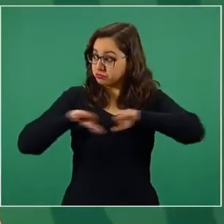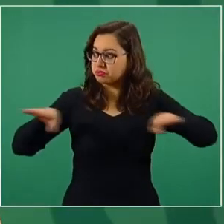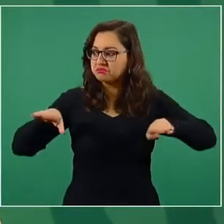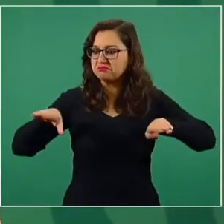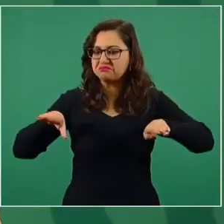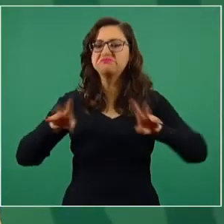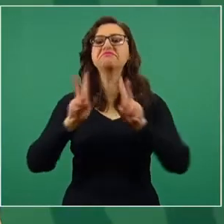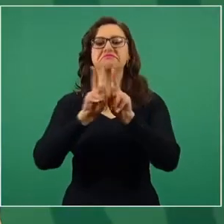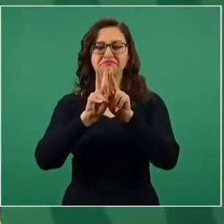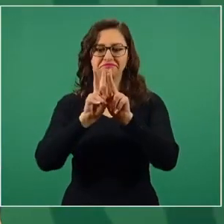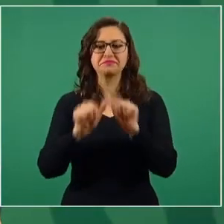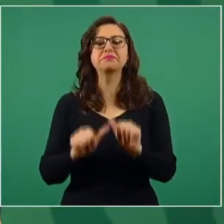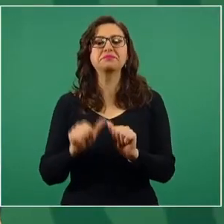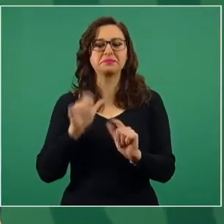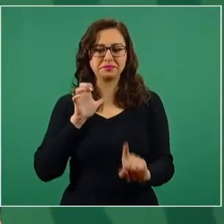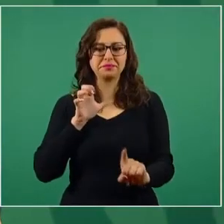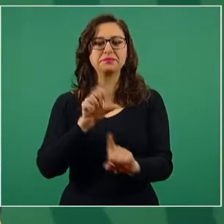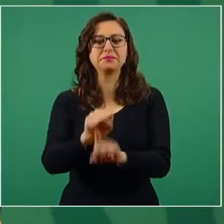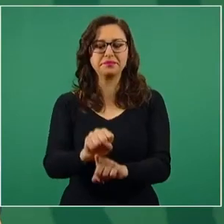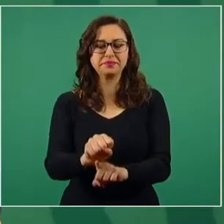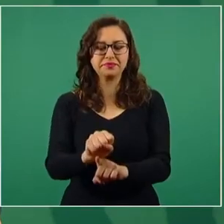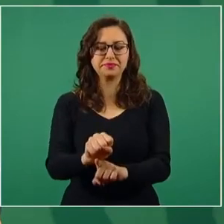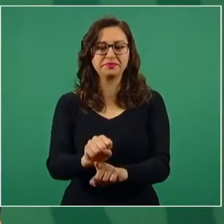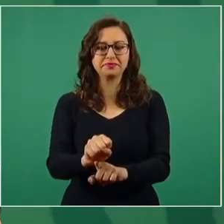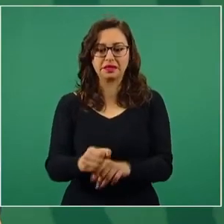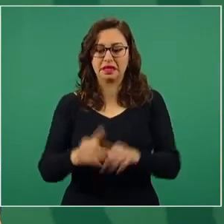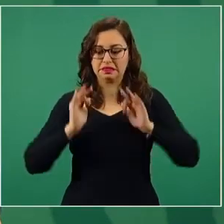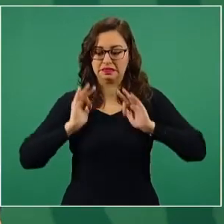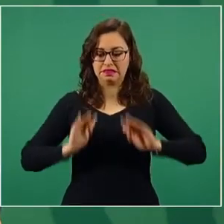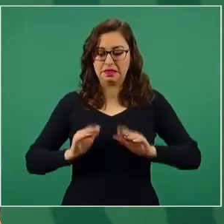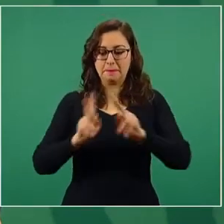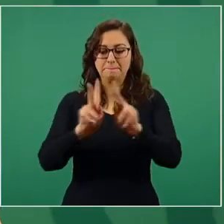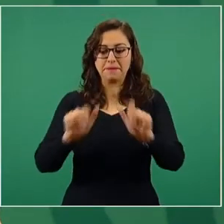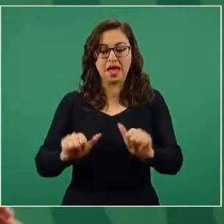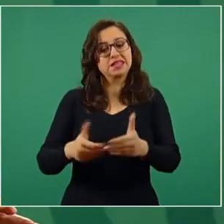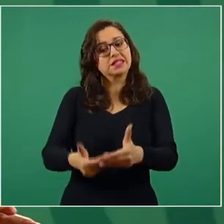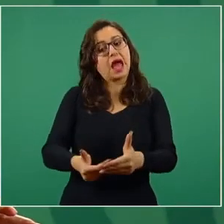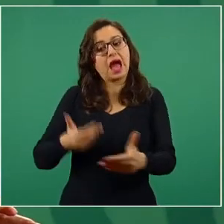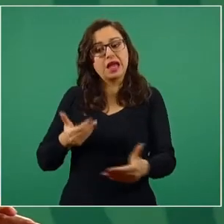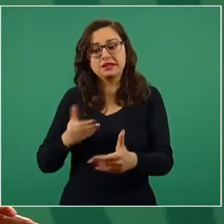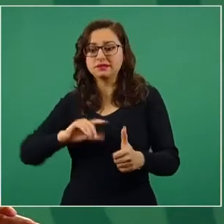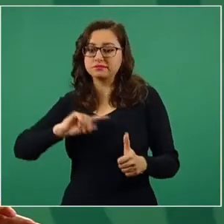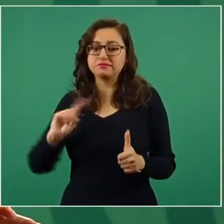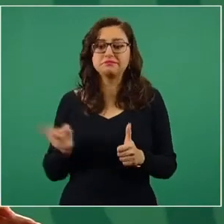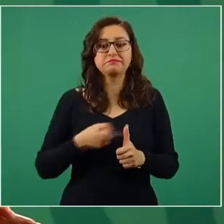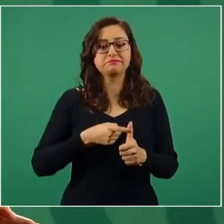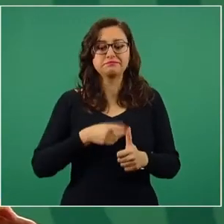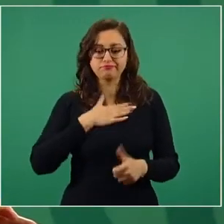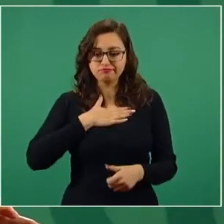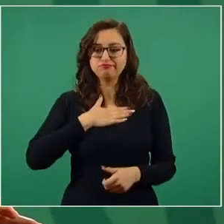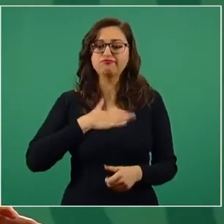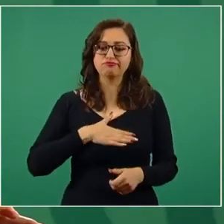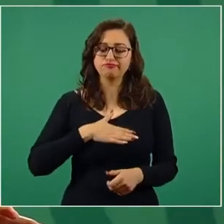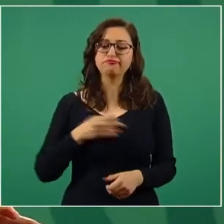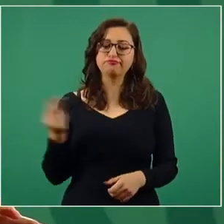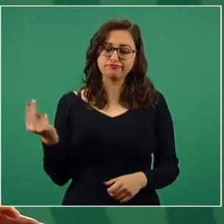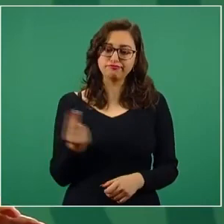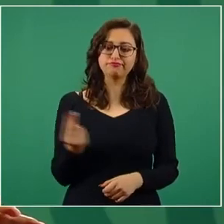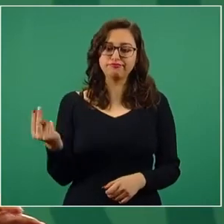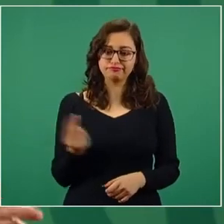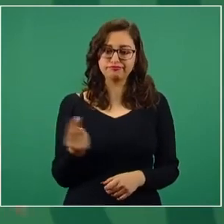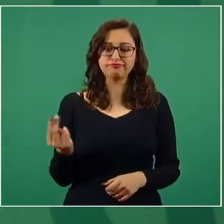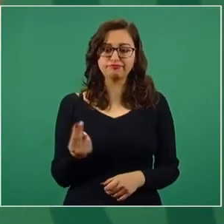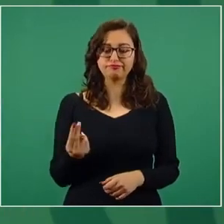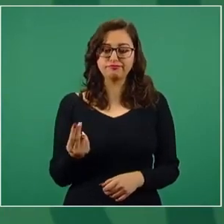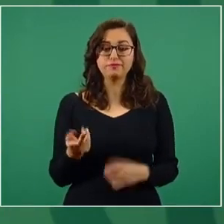La tranquilidad, la paz son frutos de la justicia. Entonces, eso es lo que estamos